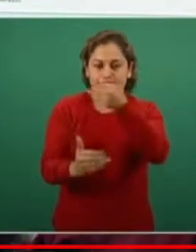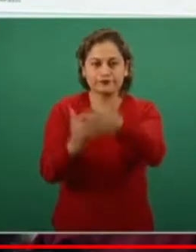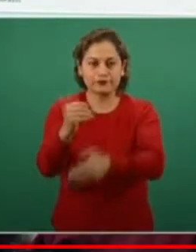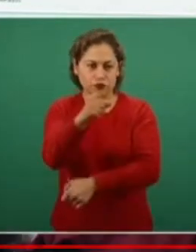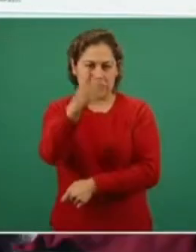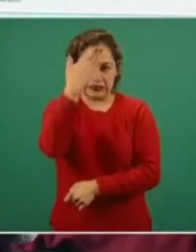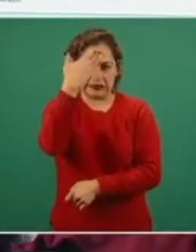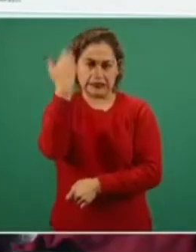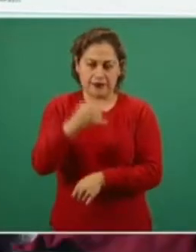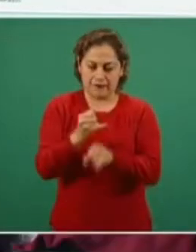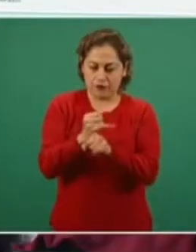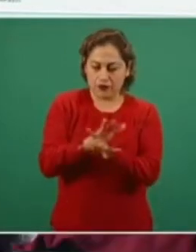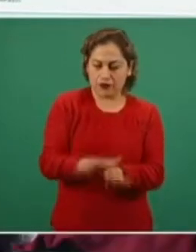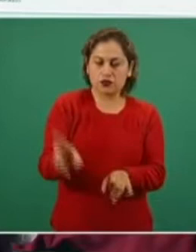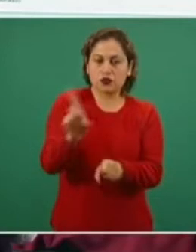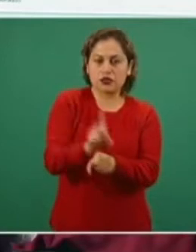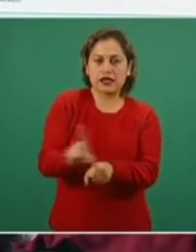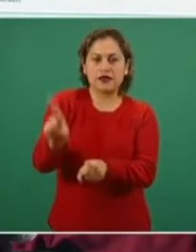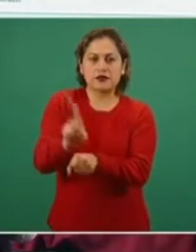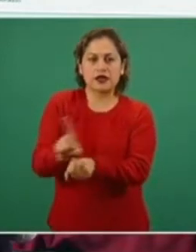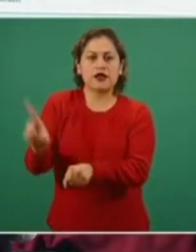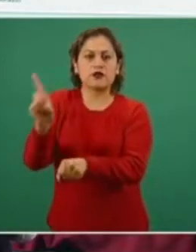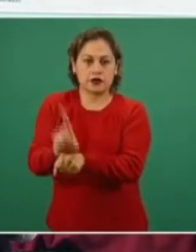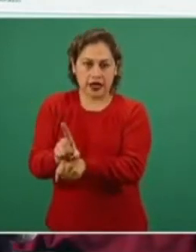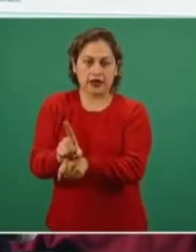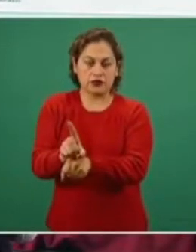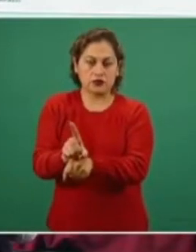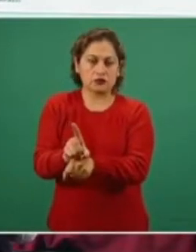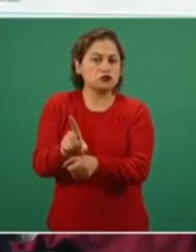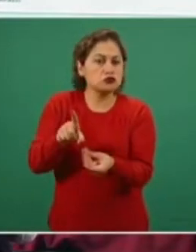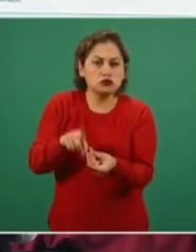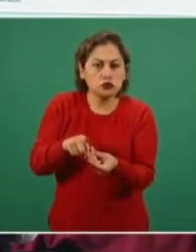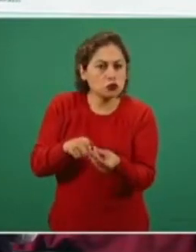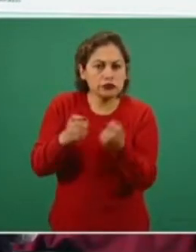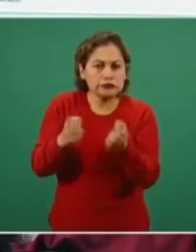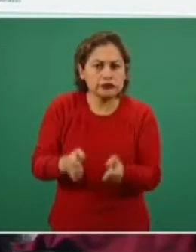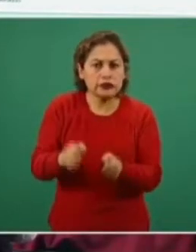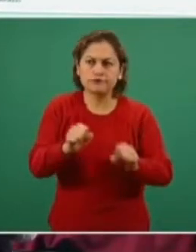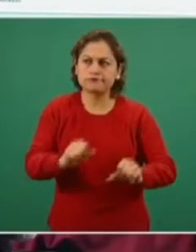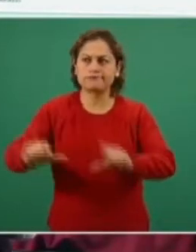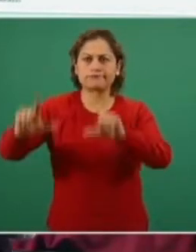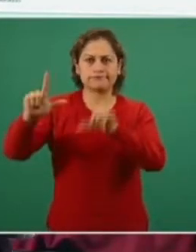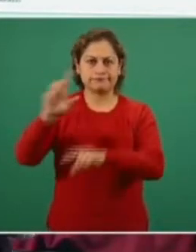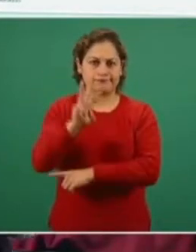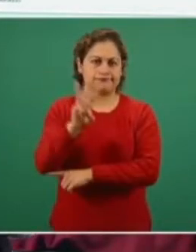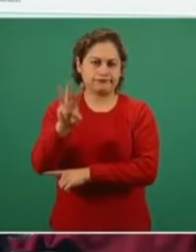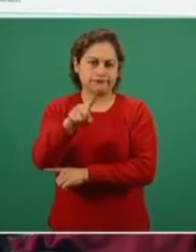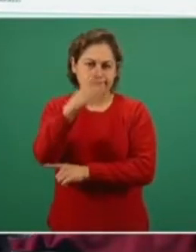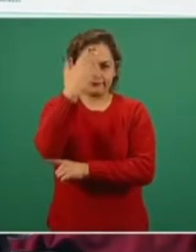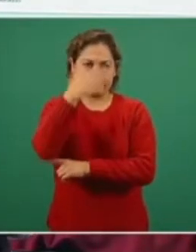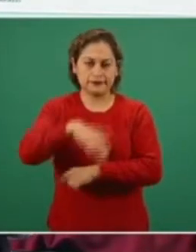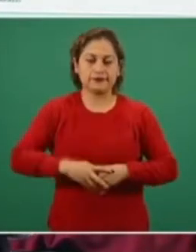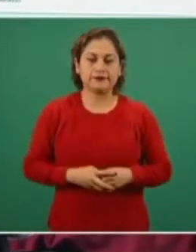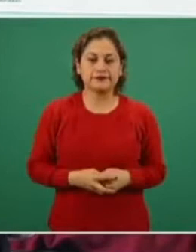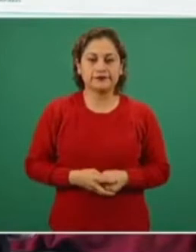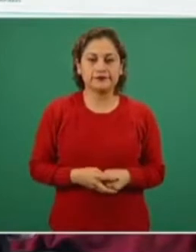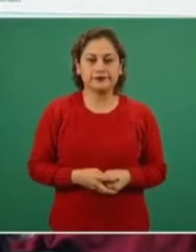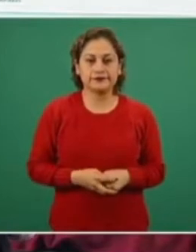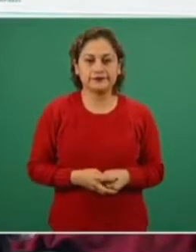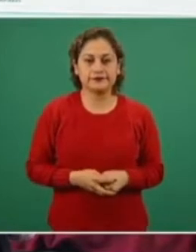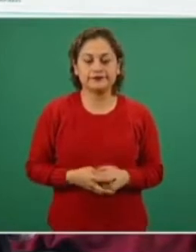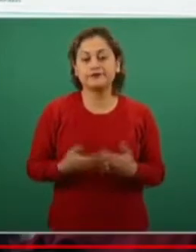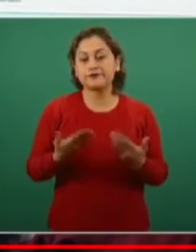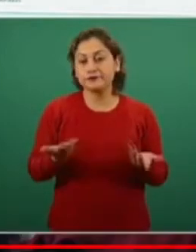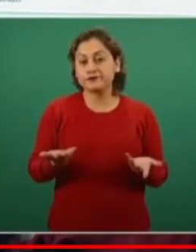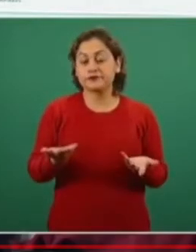expone día con día en el informe que se sube en la página correspondiente. Entonces, una de las cosas en